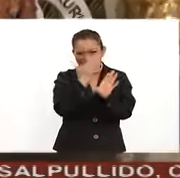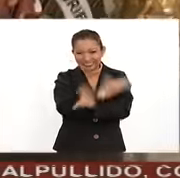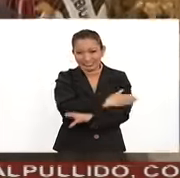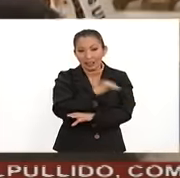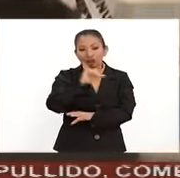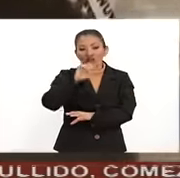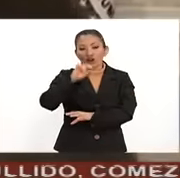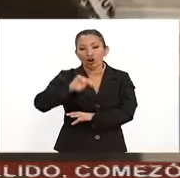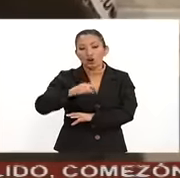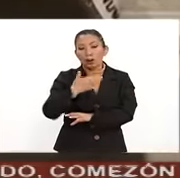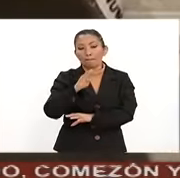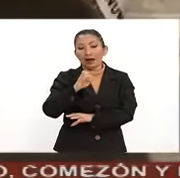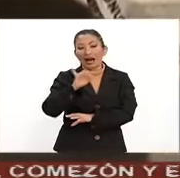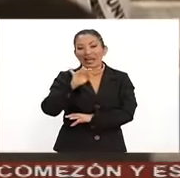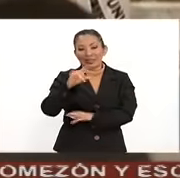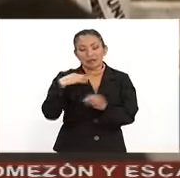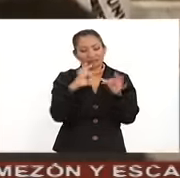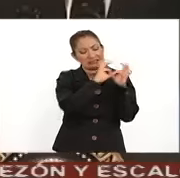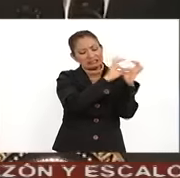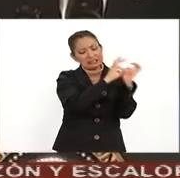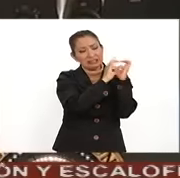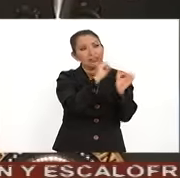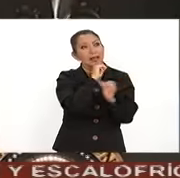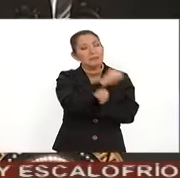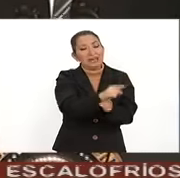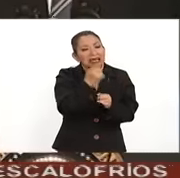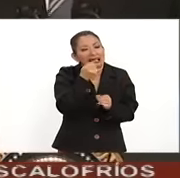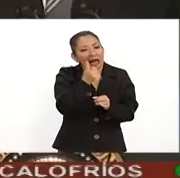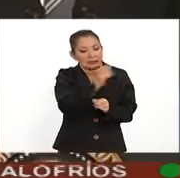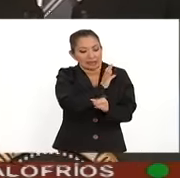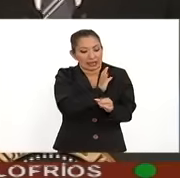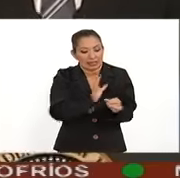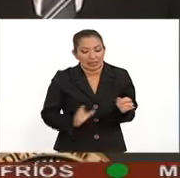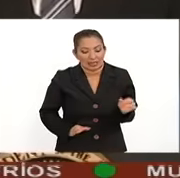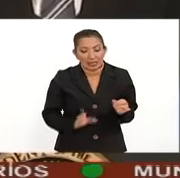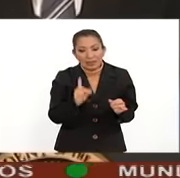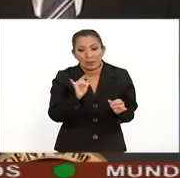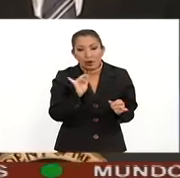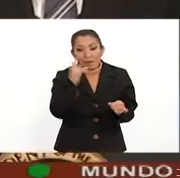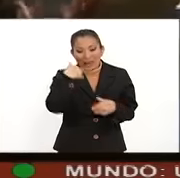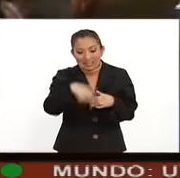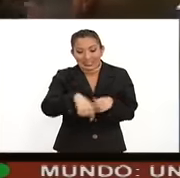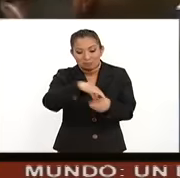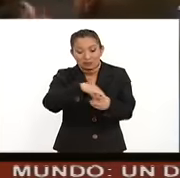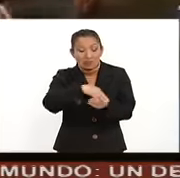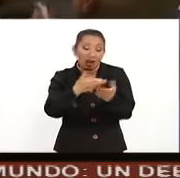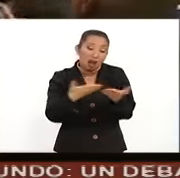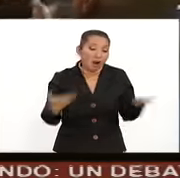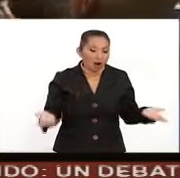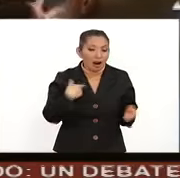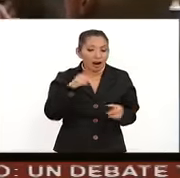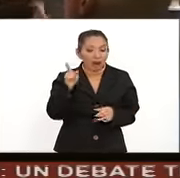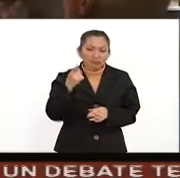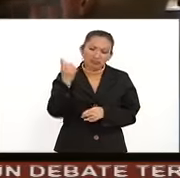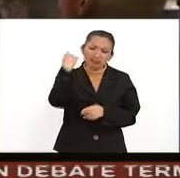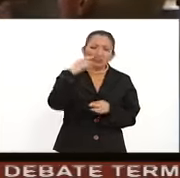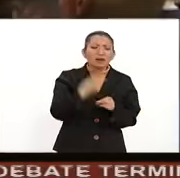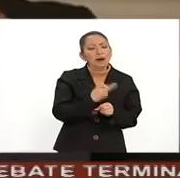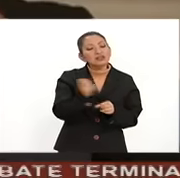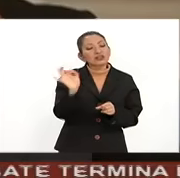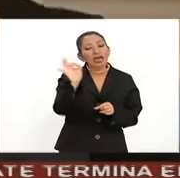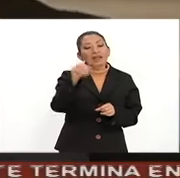Biden estuvo muy cercano también de lograr la candidatura demócrata para estas elecciones, y ahora se abre pues la pregunta: ¿qué